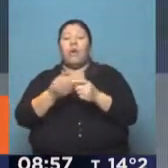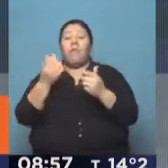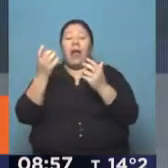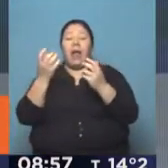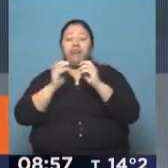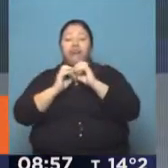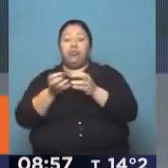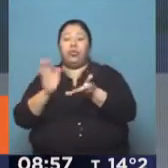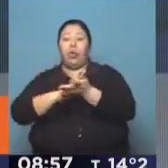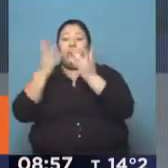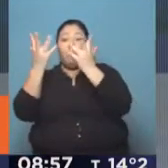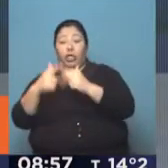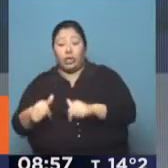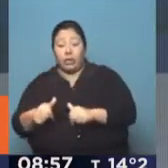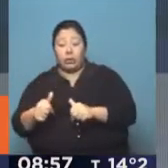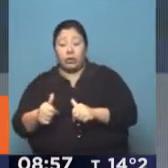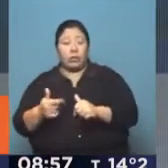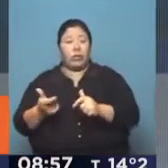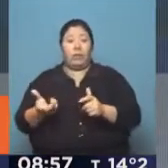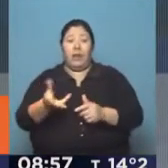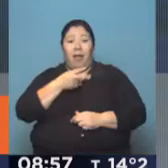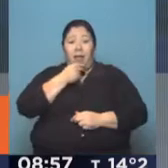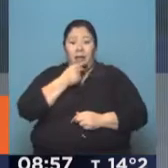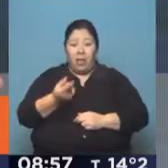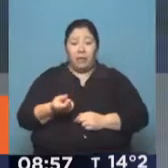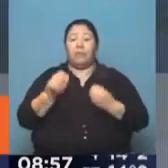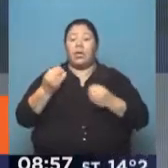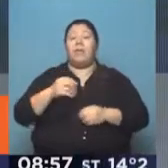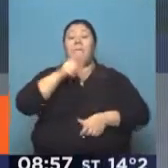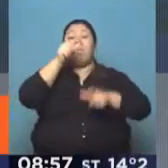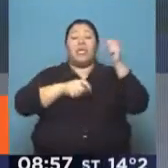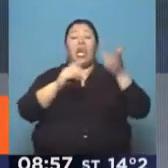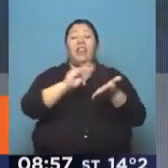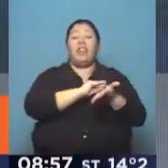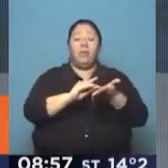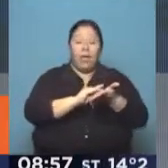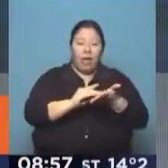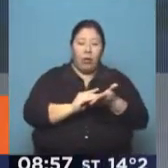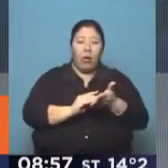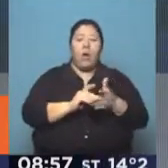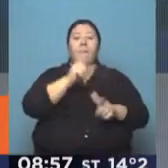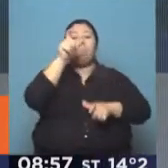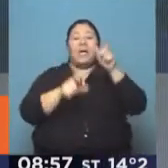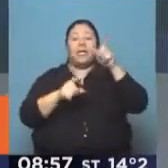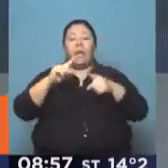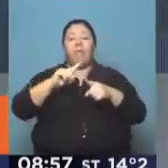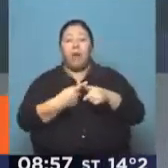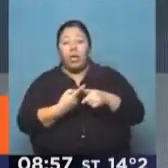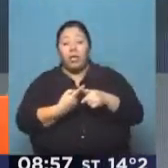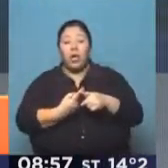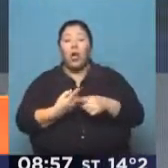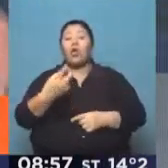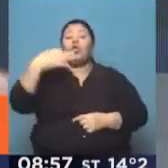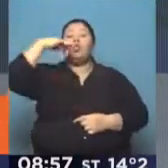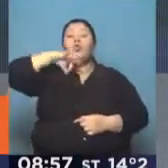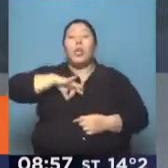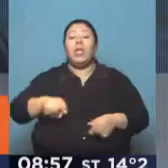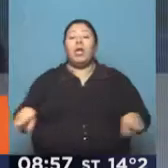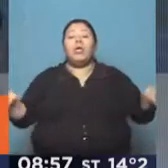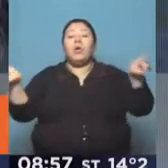nosotros presentamos un proyecto para que todos los diputados y los funcionarios políticos cobren lo mismo que lo que cobra un trabajador